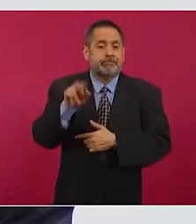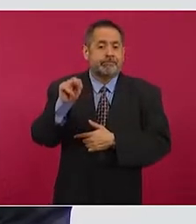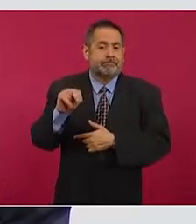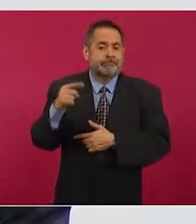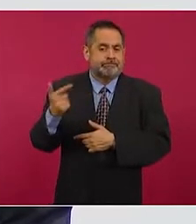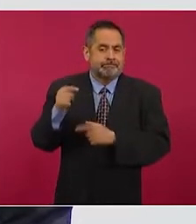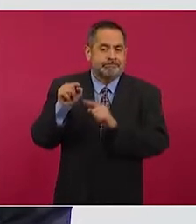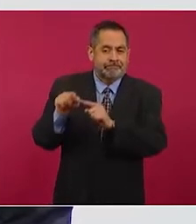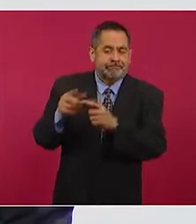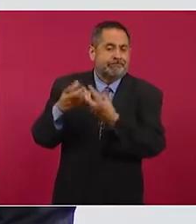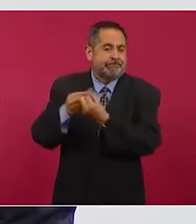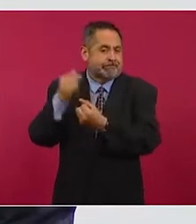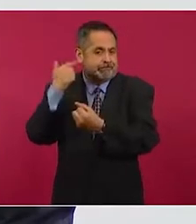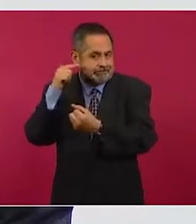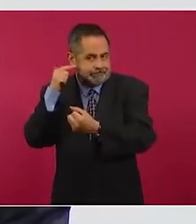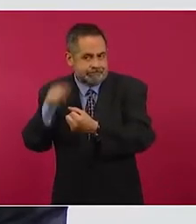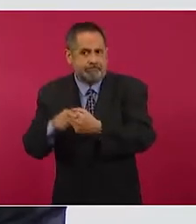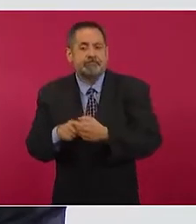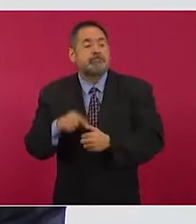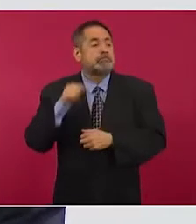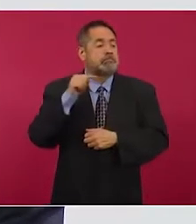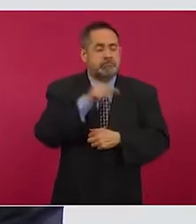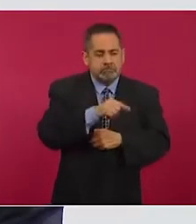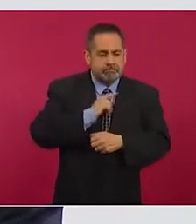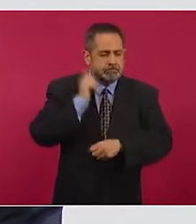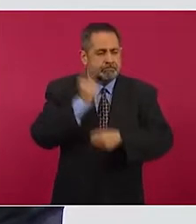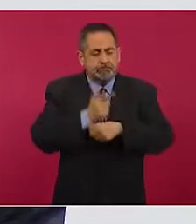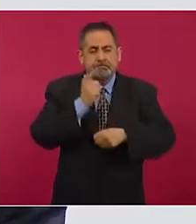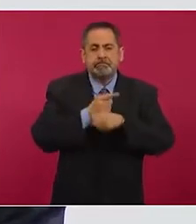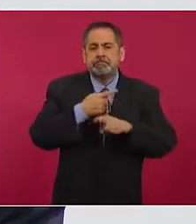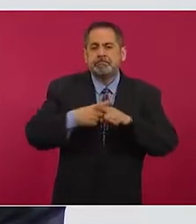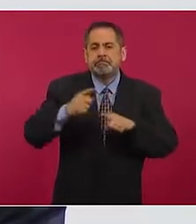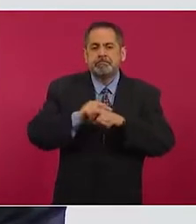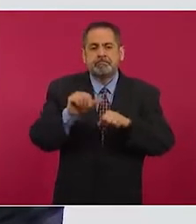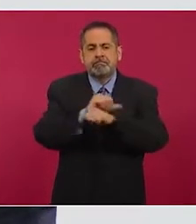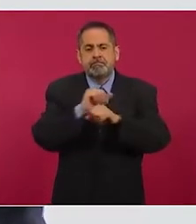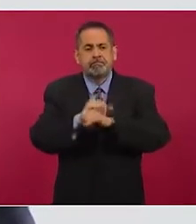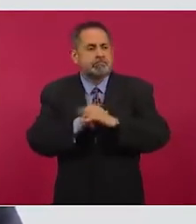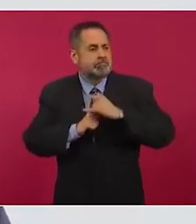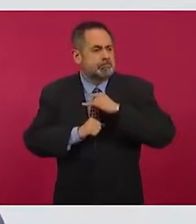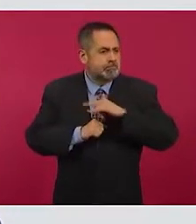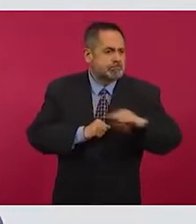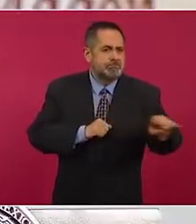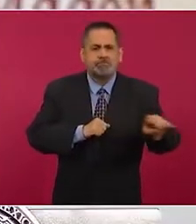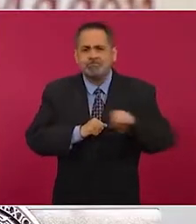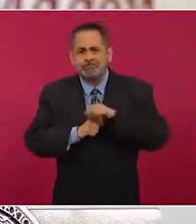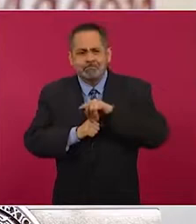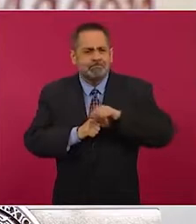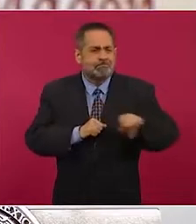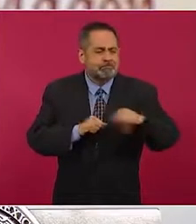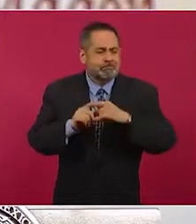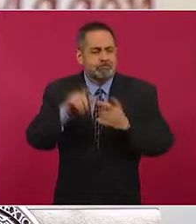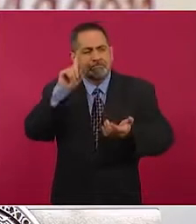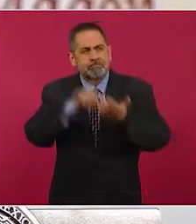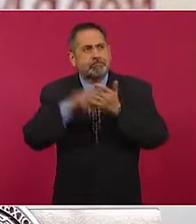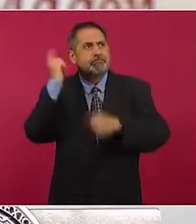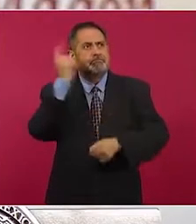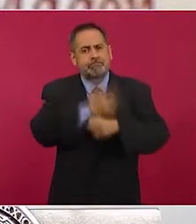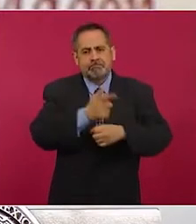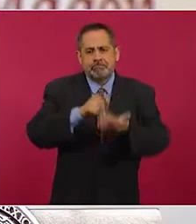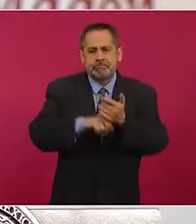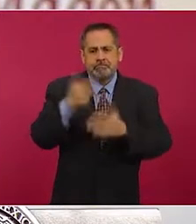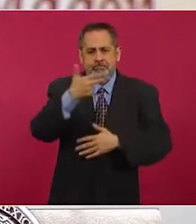y salidas con diferentes vehículos, el hotel donde operaron, y con el apoyo de